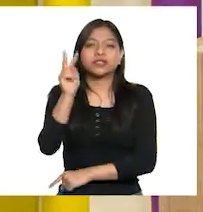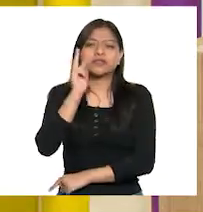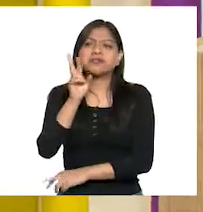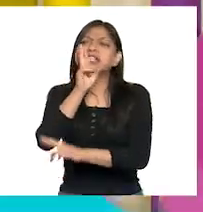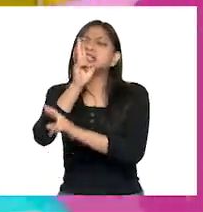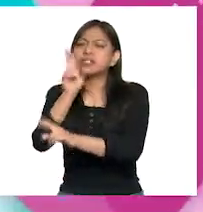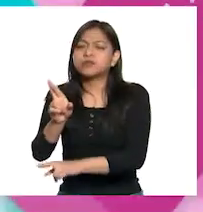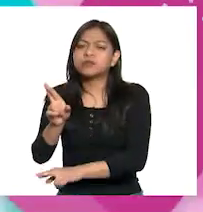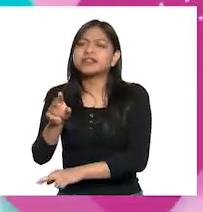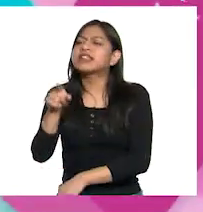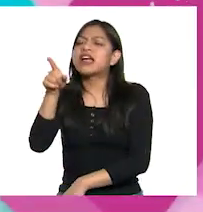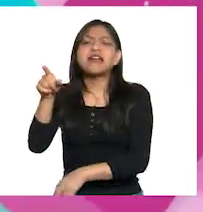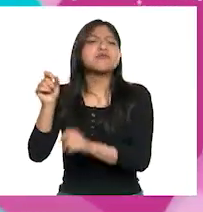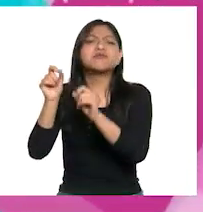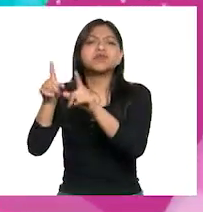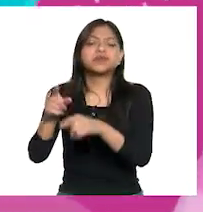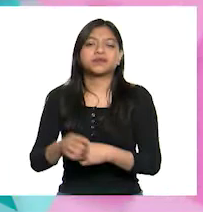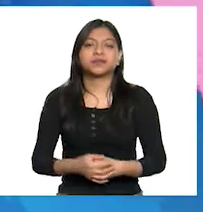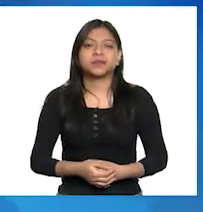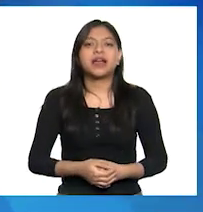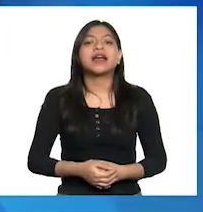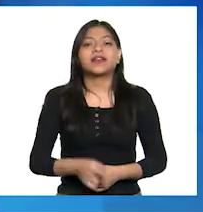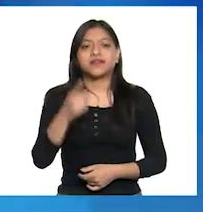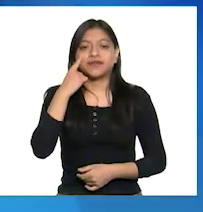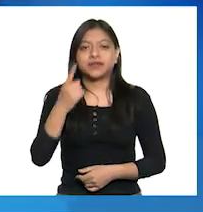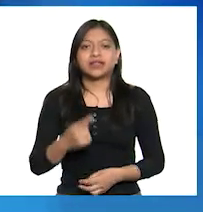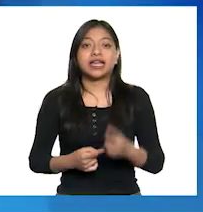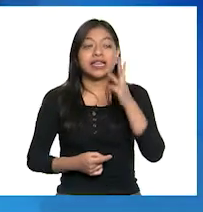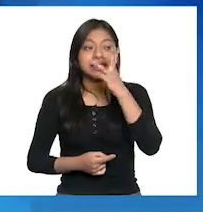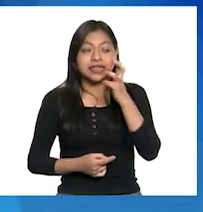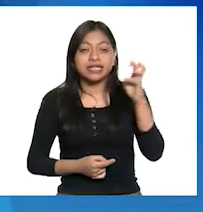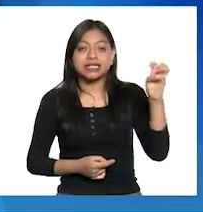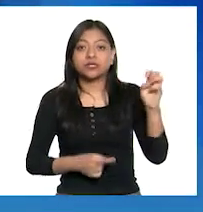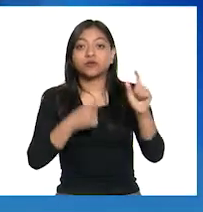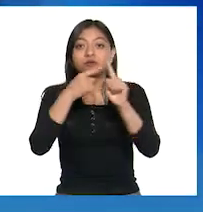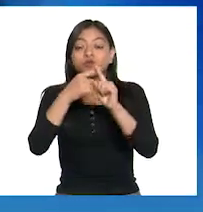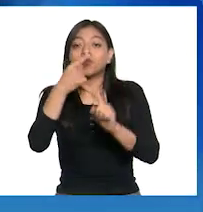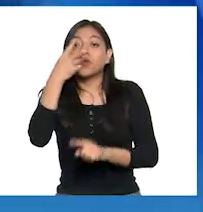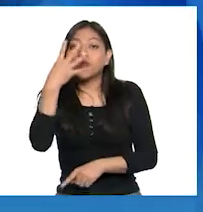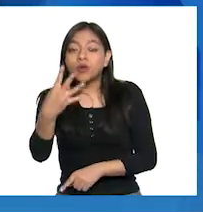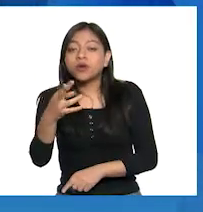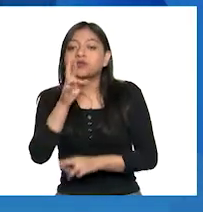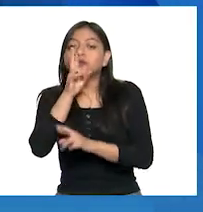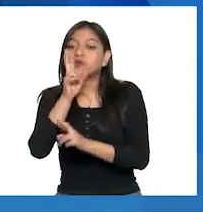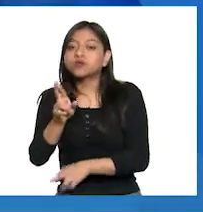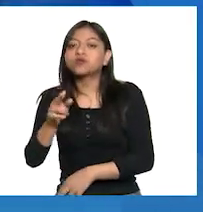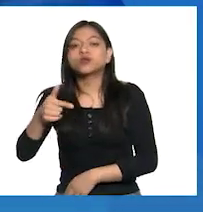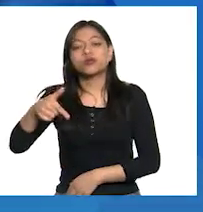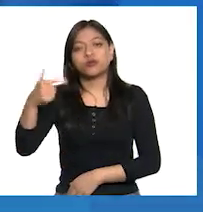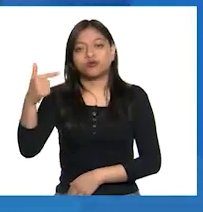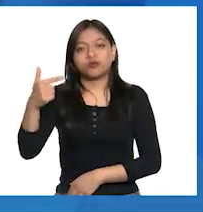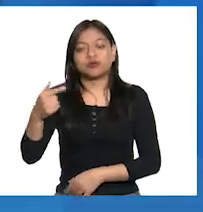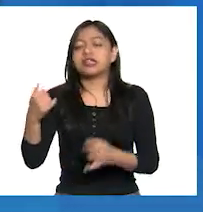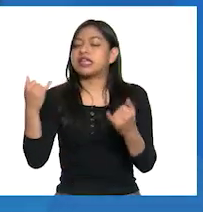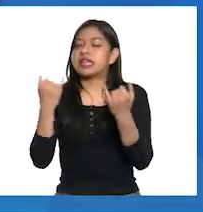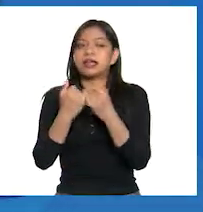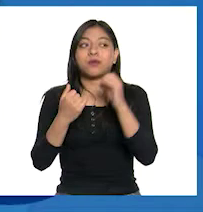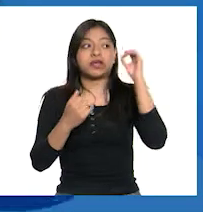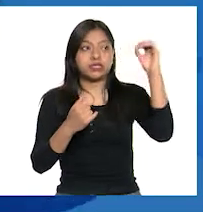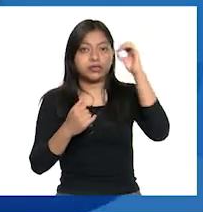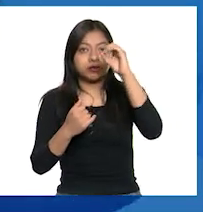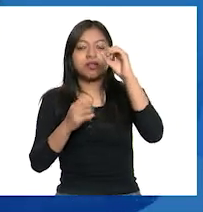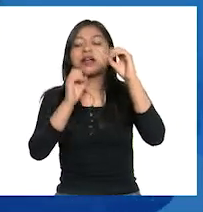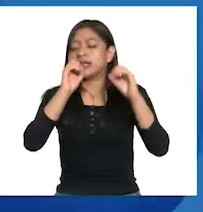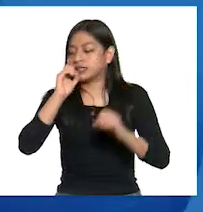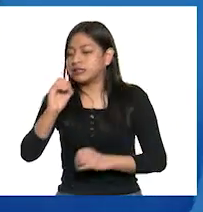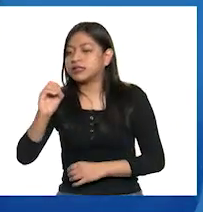al mismo resultado. Mm-hmm, exactamente, pues yo multiplicaría 3 por 4, que uh-huh. son 12, y de igual manera le agregaría los dos